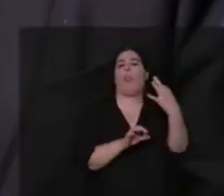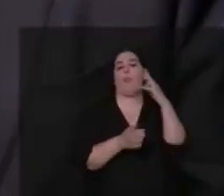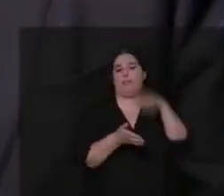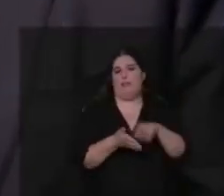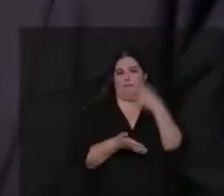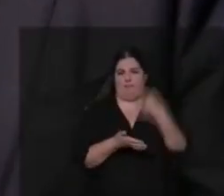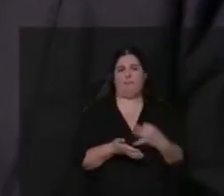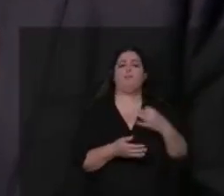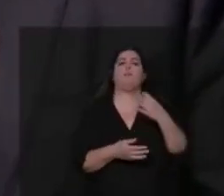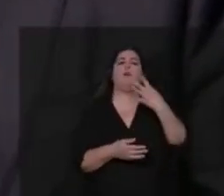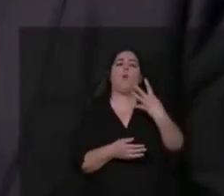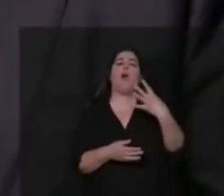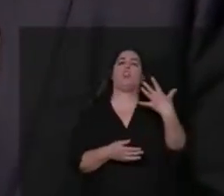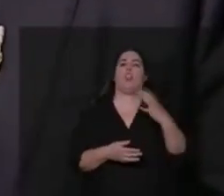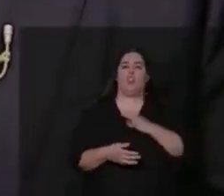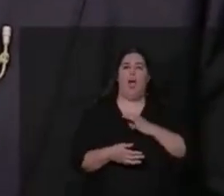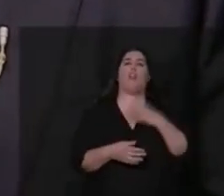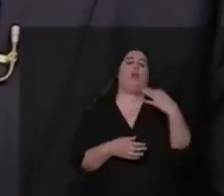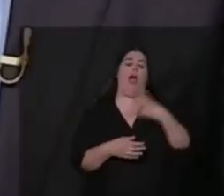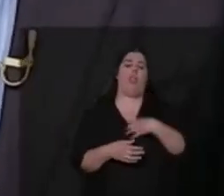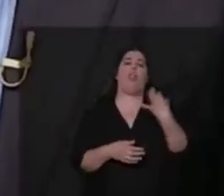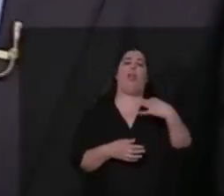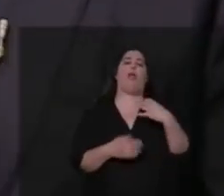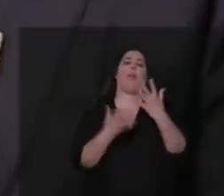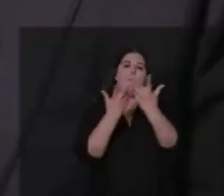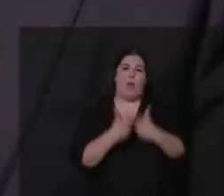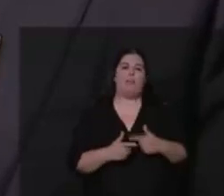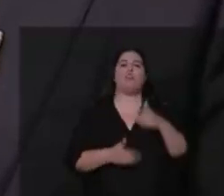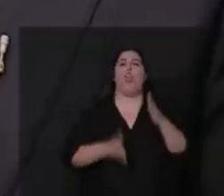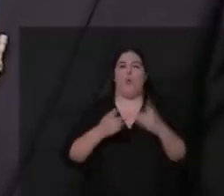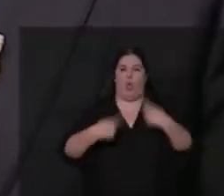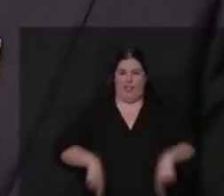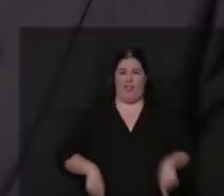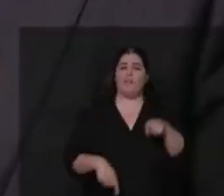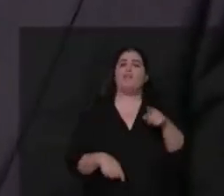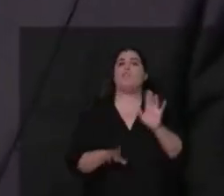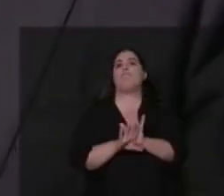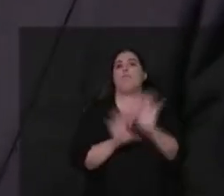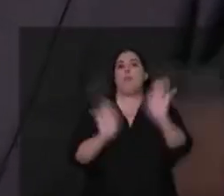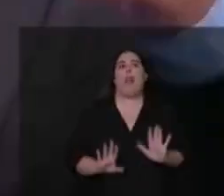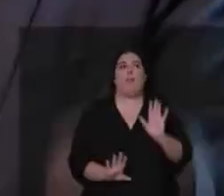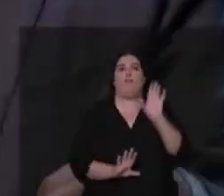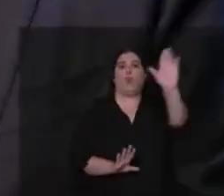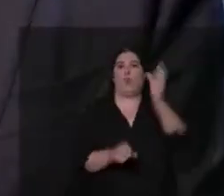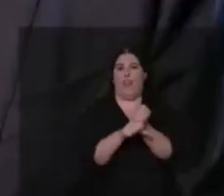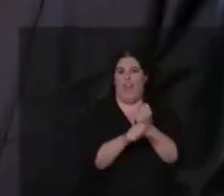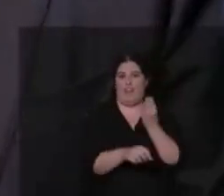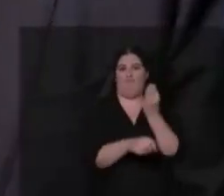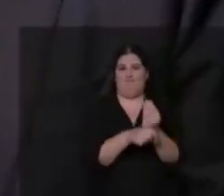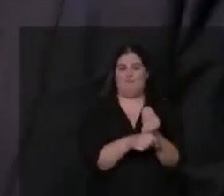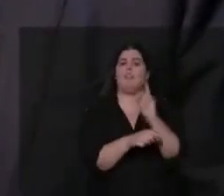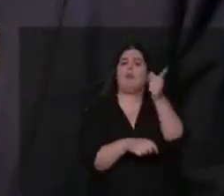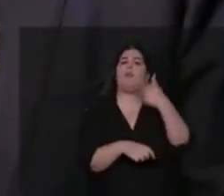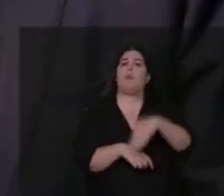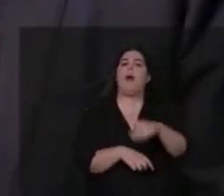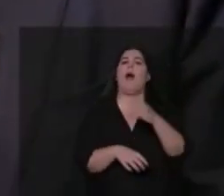robótica y programación obligatorios para los chicos, porque en definitiva hace a la preparación para el nuevo mundo del trabajo y además la duplicación